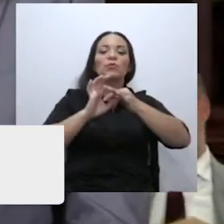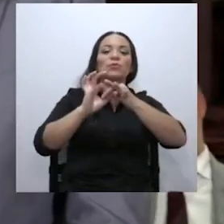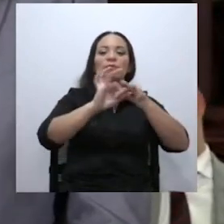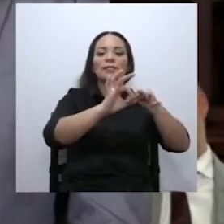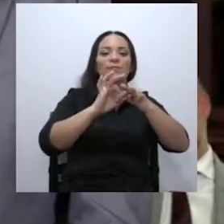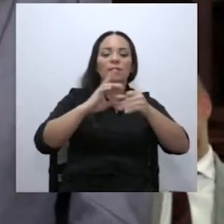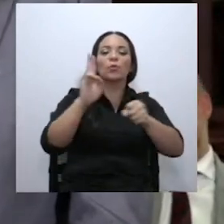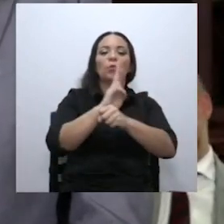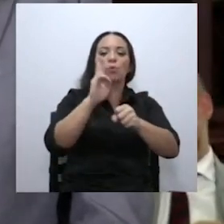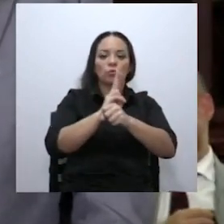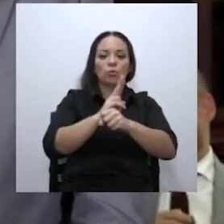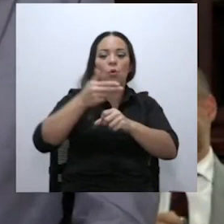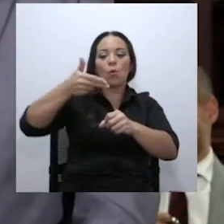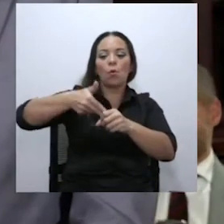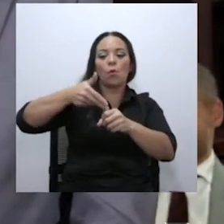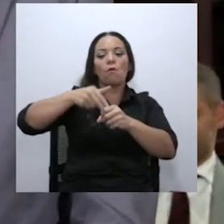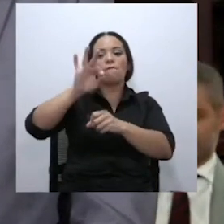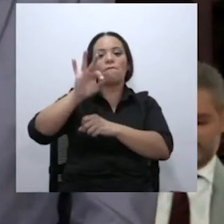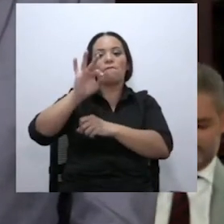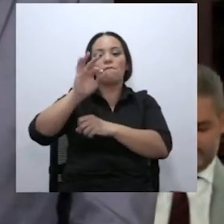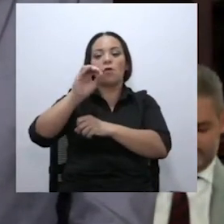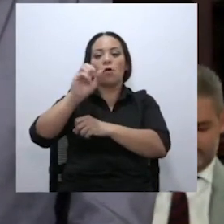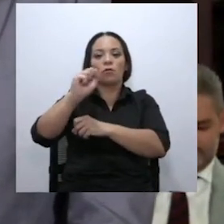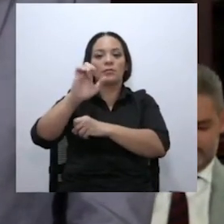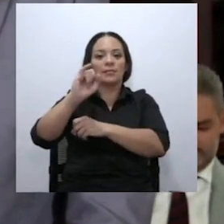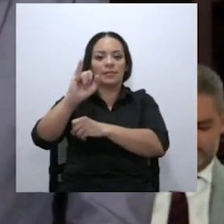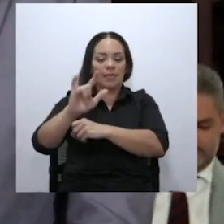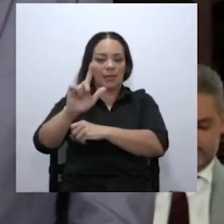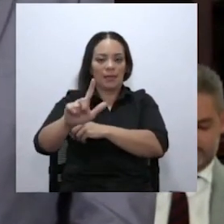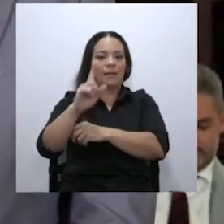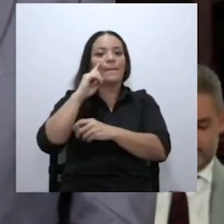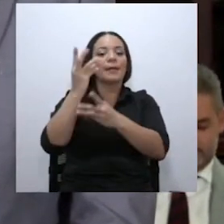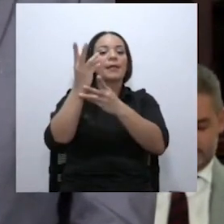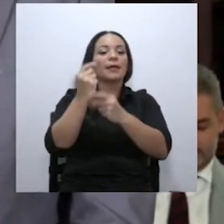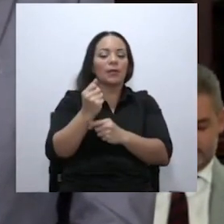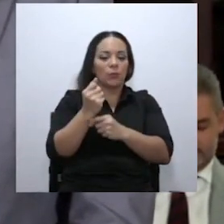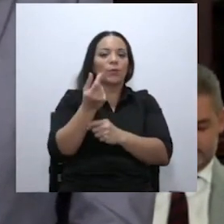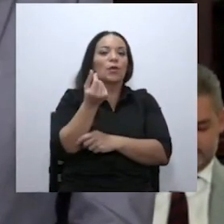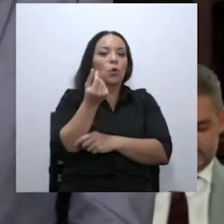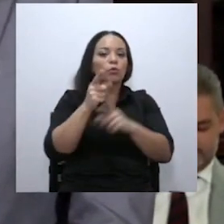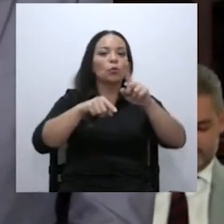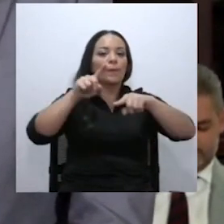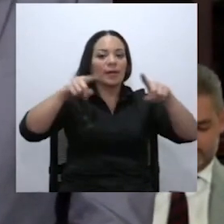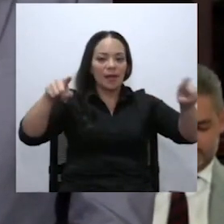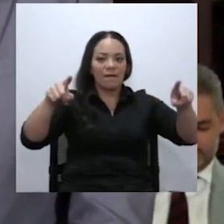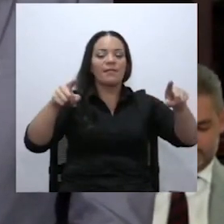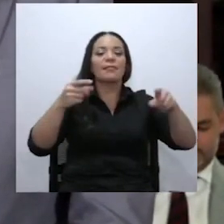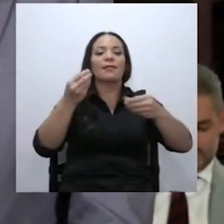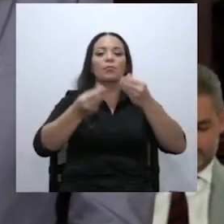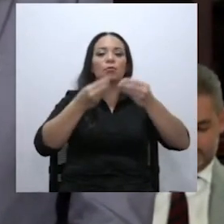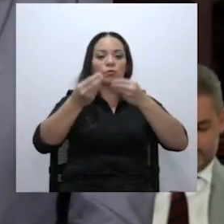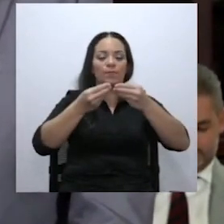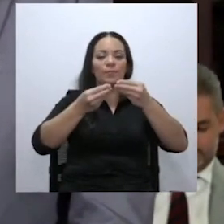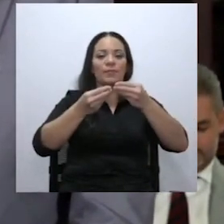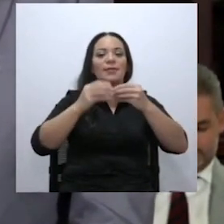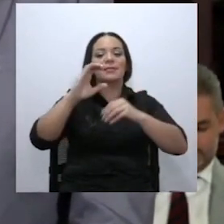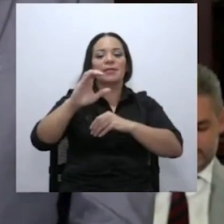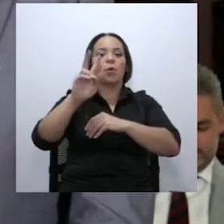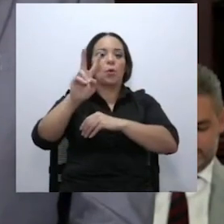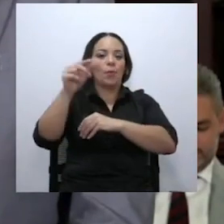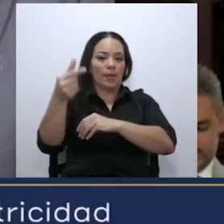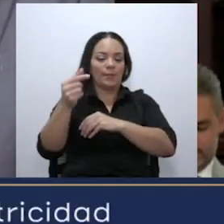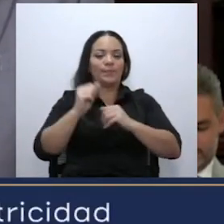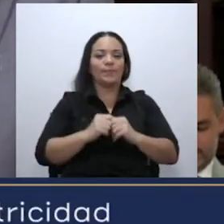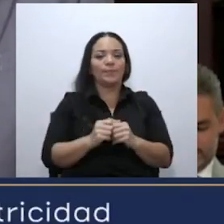uso de combustible fósil para el cálculo del llamado costo variable de generación, o CVG, y de acuerdo